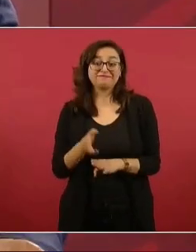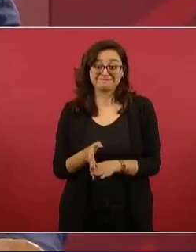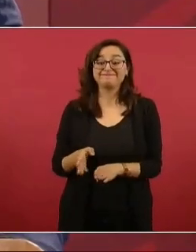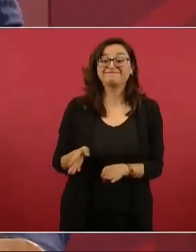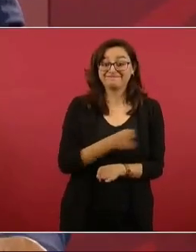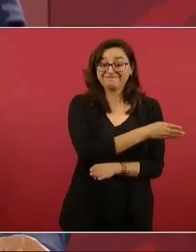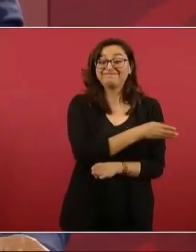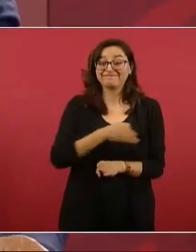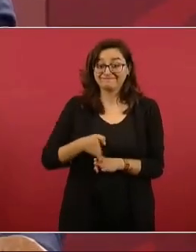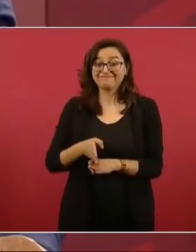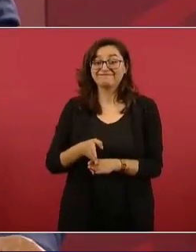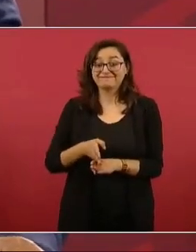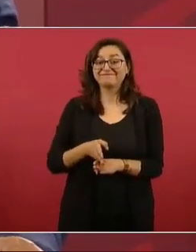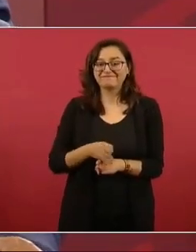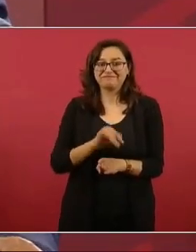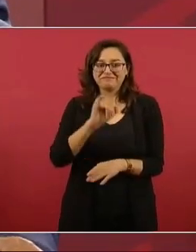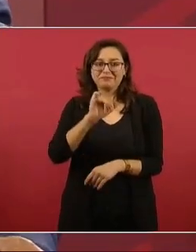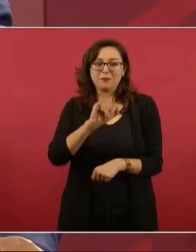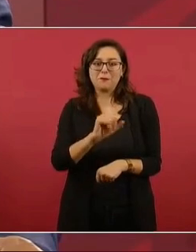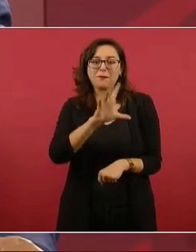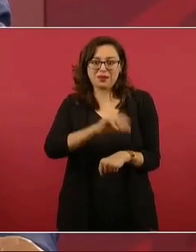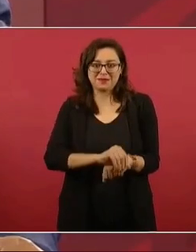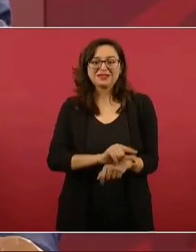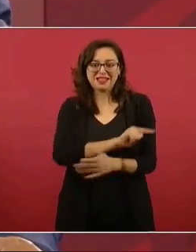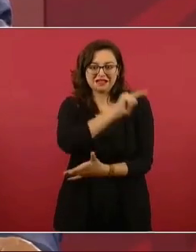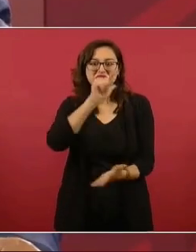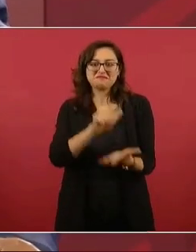Entonces, ya